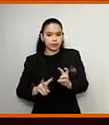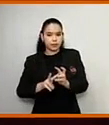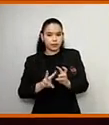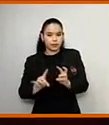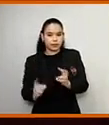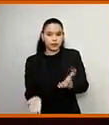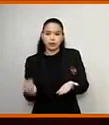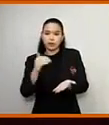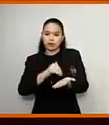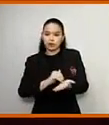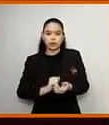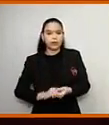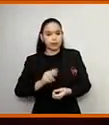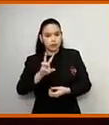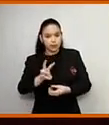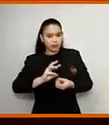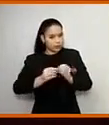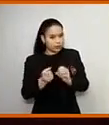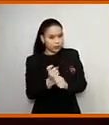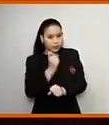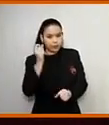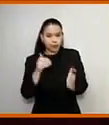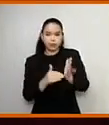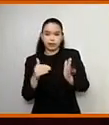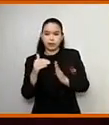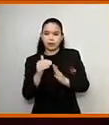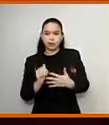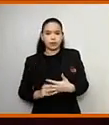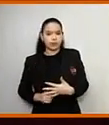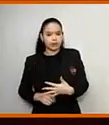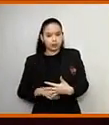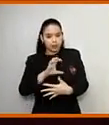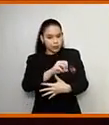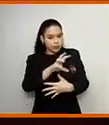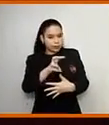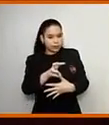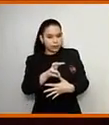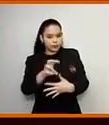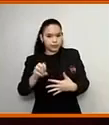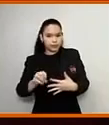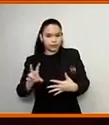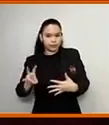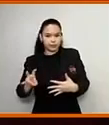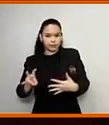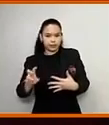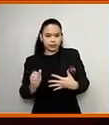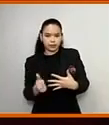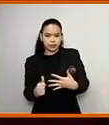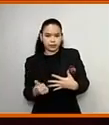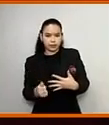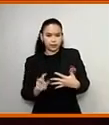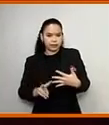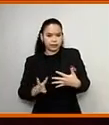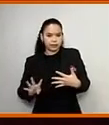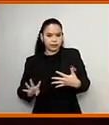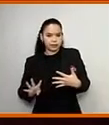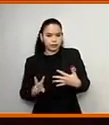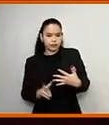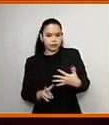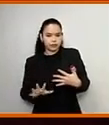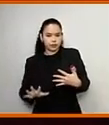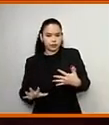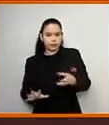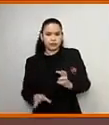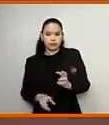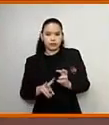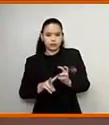28. Con gusto repito los 6 números millonarios: 06, 07, 10, 24, 25